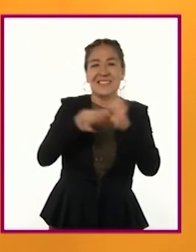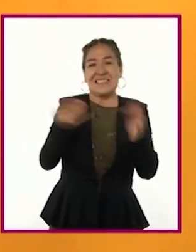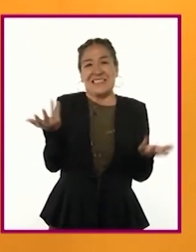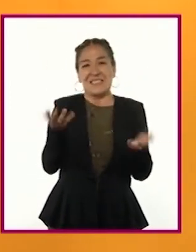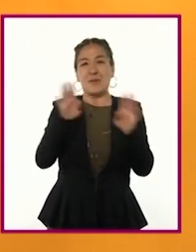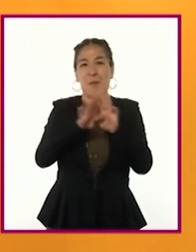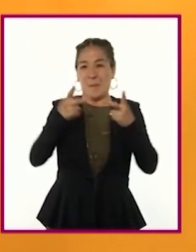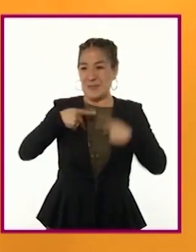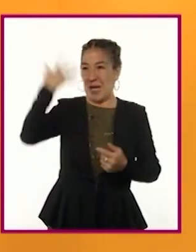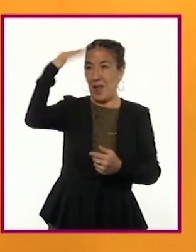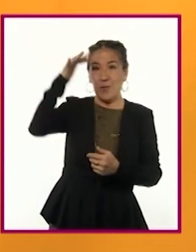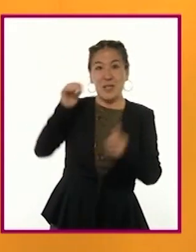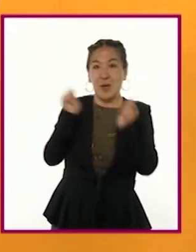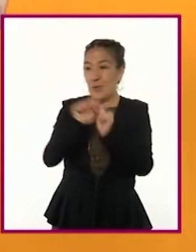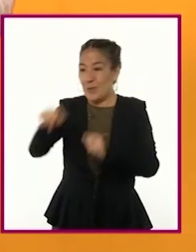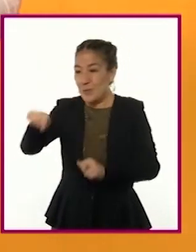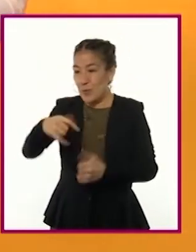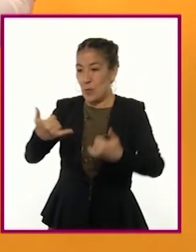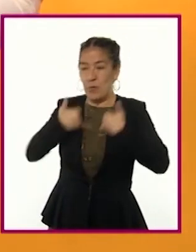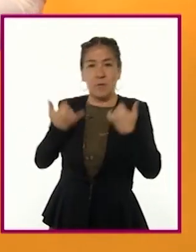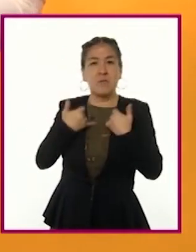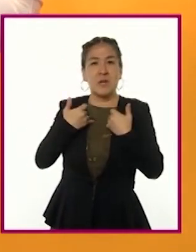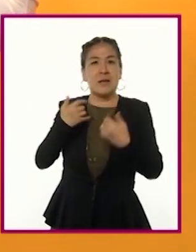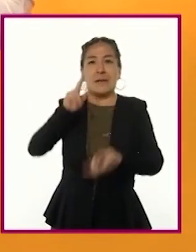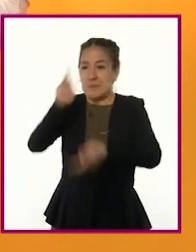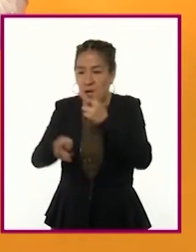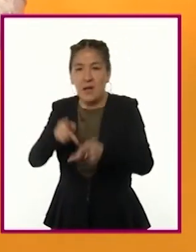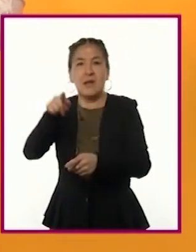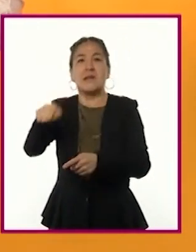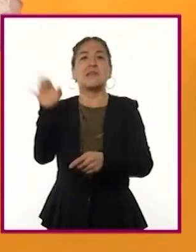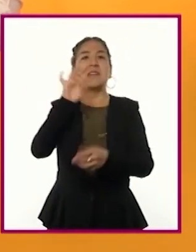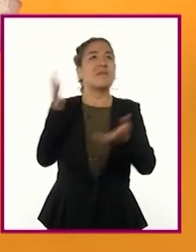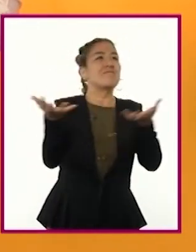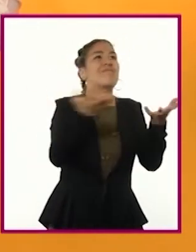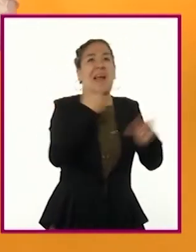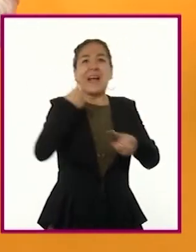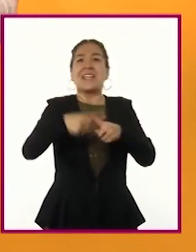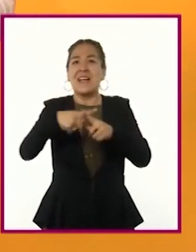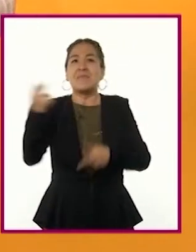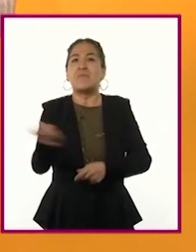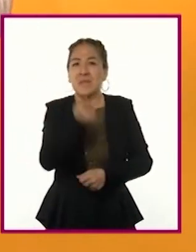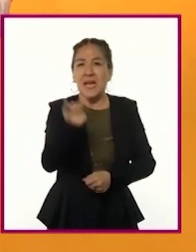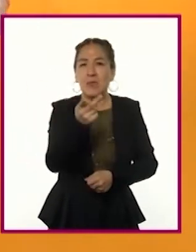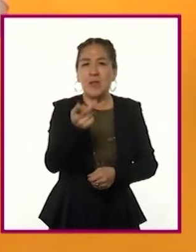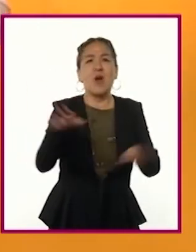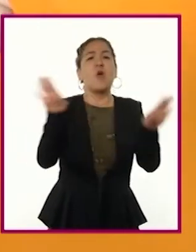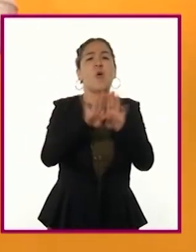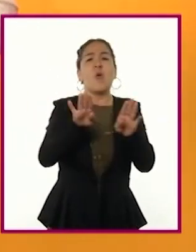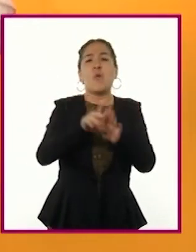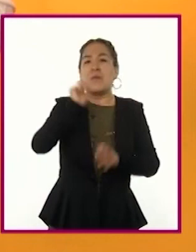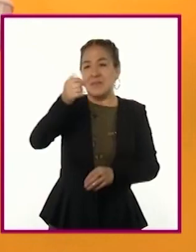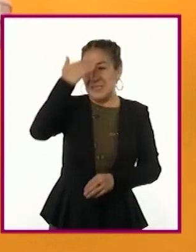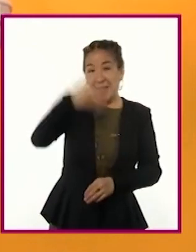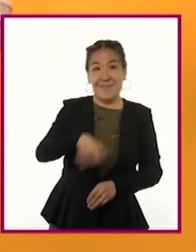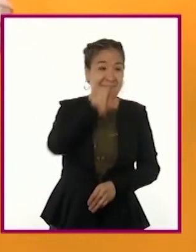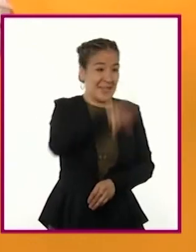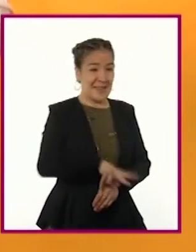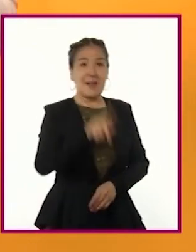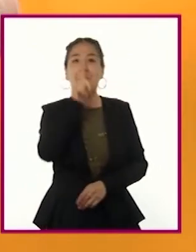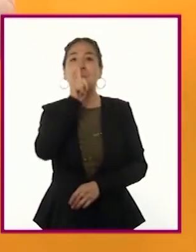hijos, pero si nadie habla de ello, ¿a quién preguntarle cuando se tienen dudas? ¿Cómo distinguir entre los mitos y la